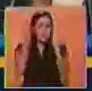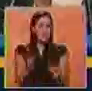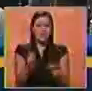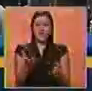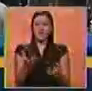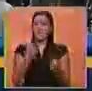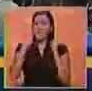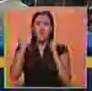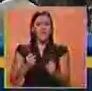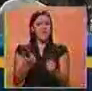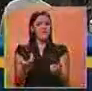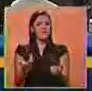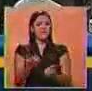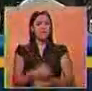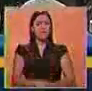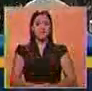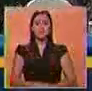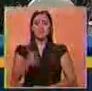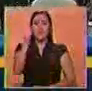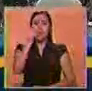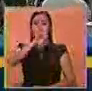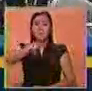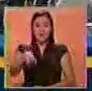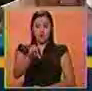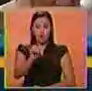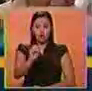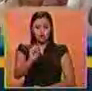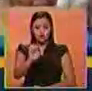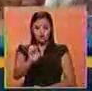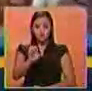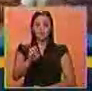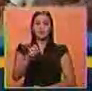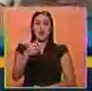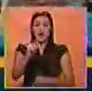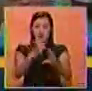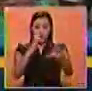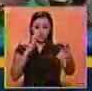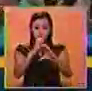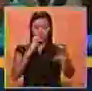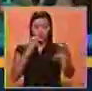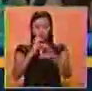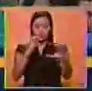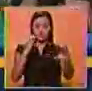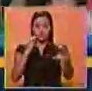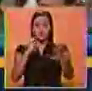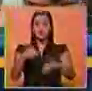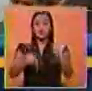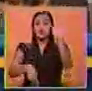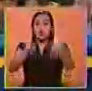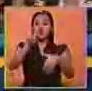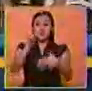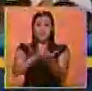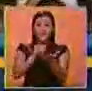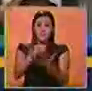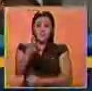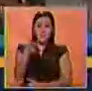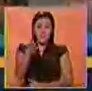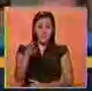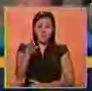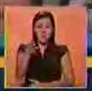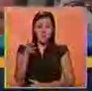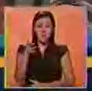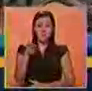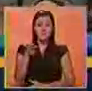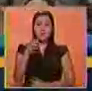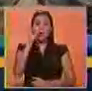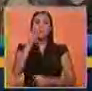demasiado fuerte. José David Chirinos pertenecía a la línea La Montañita. Recibió 12 tiros cuando